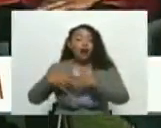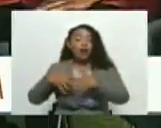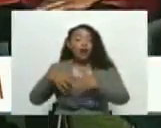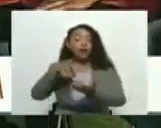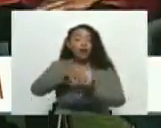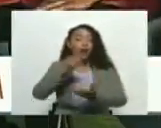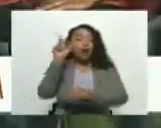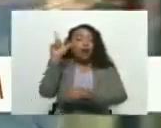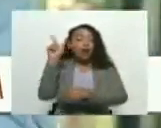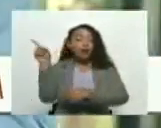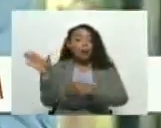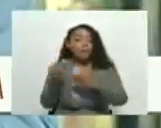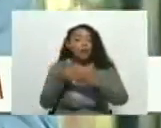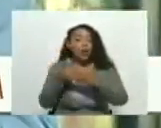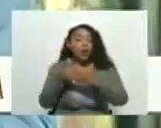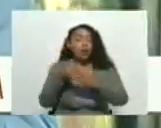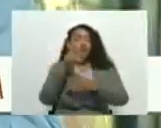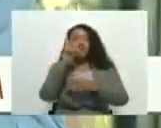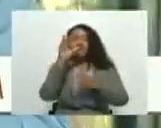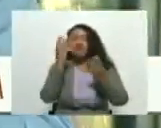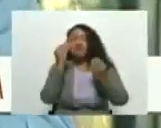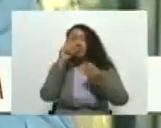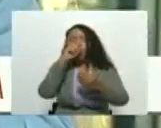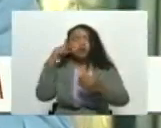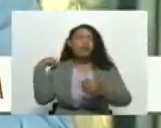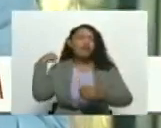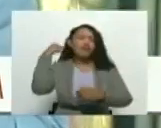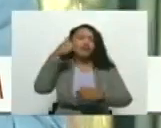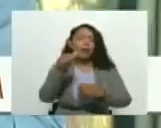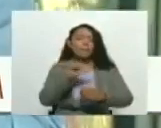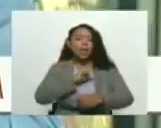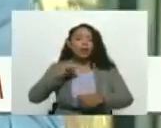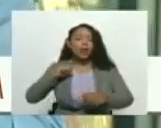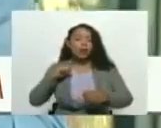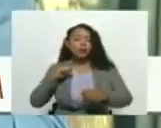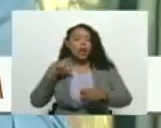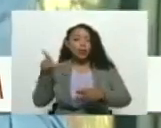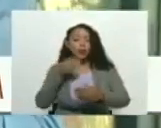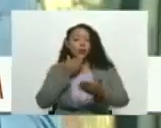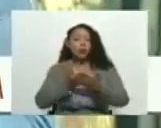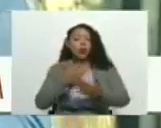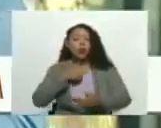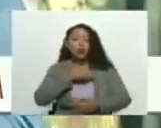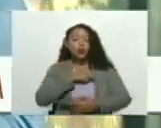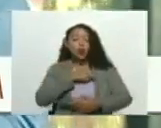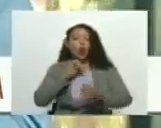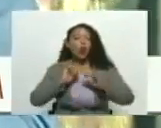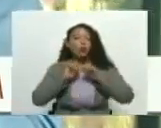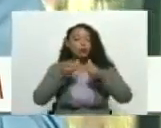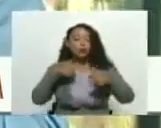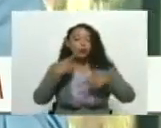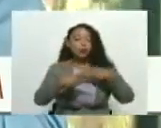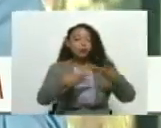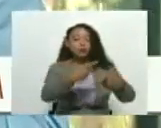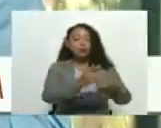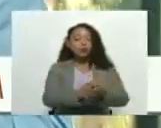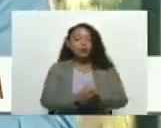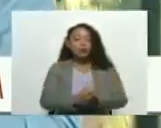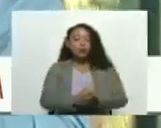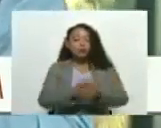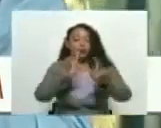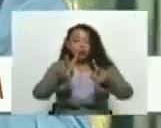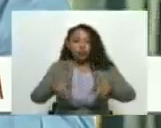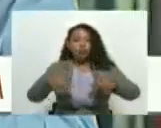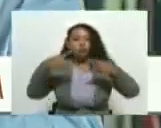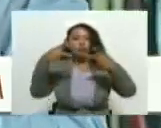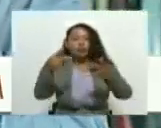también fue cerrada desde hace muchos años de un privado. Eso nos va a permitir a nosotros comenzar un proceso de renovación